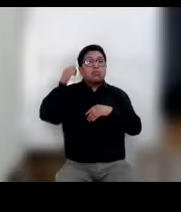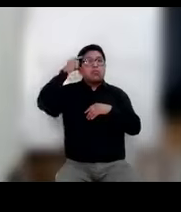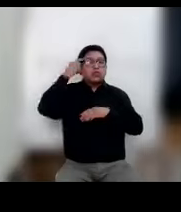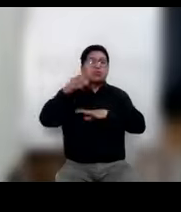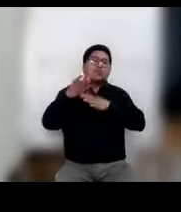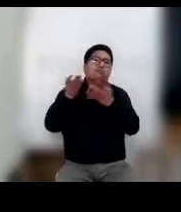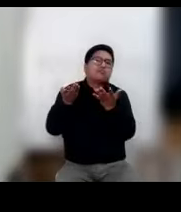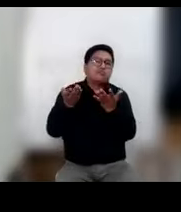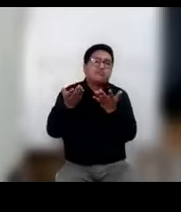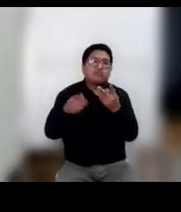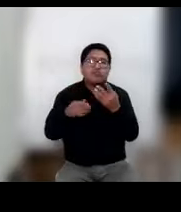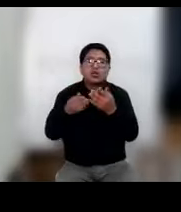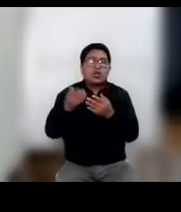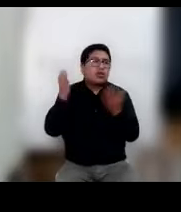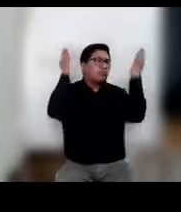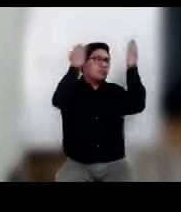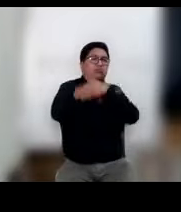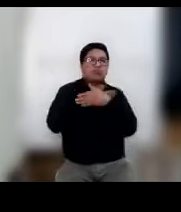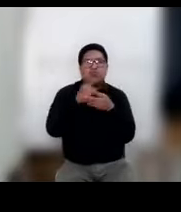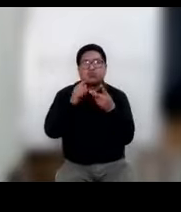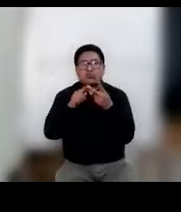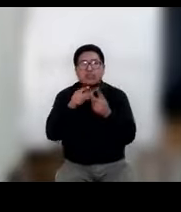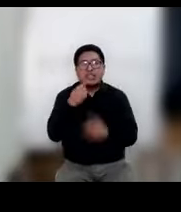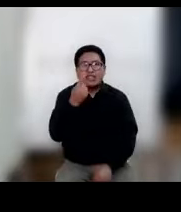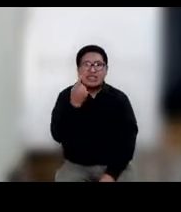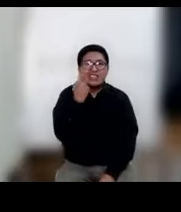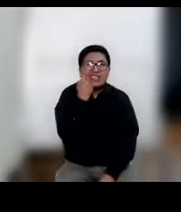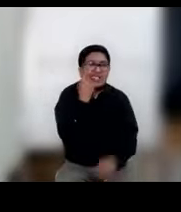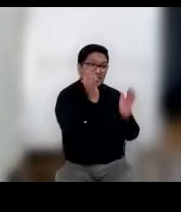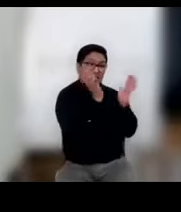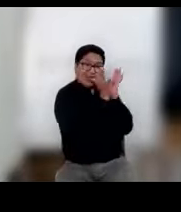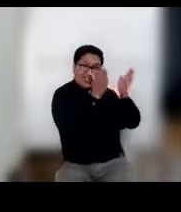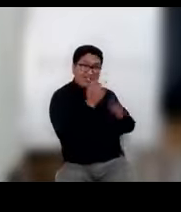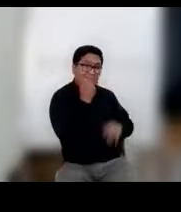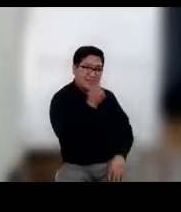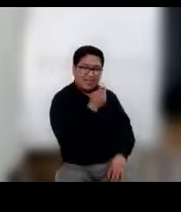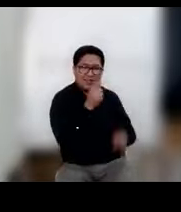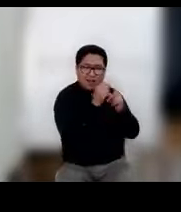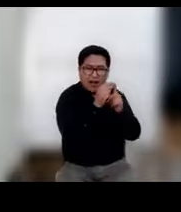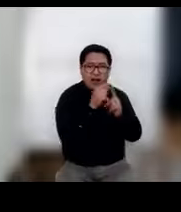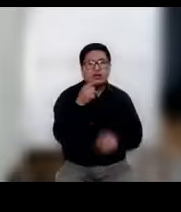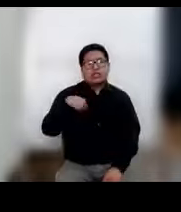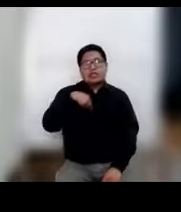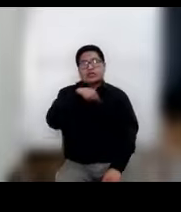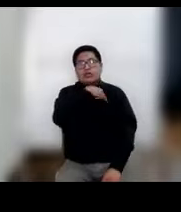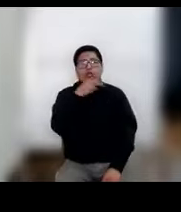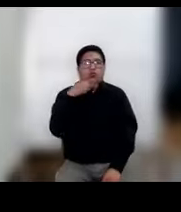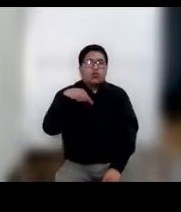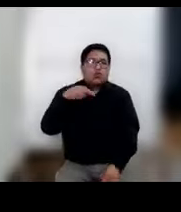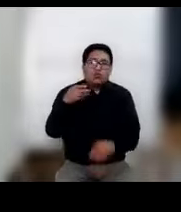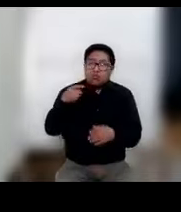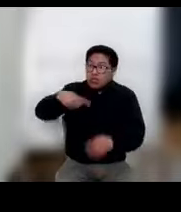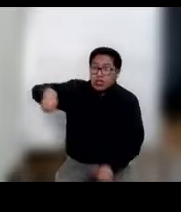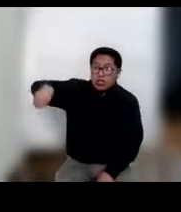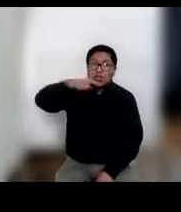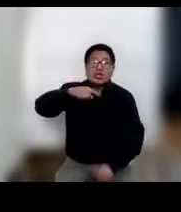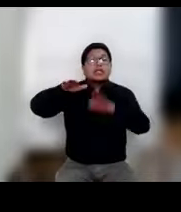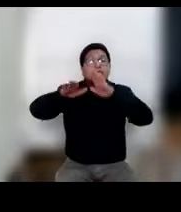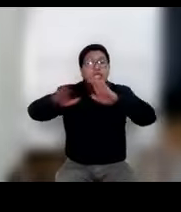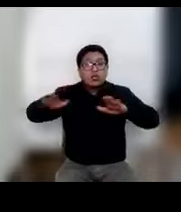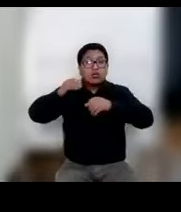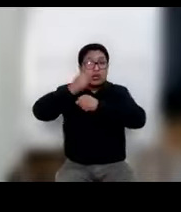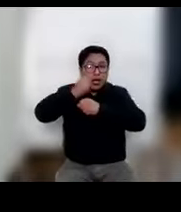cuestión invisibilizada como decía la defensora del pueblo porque en definitiva este sector si está aportando